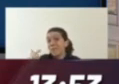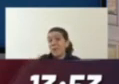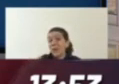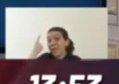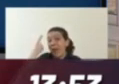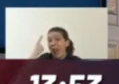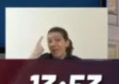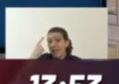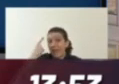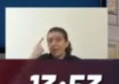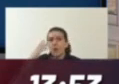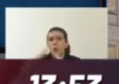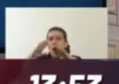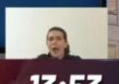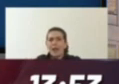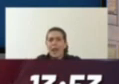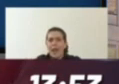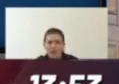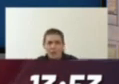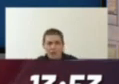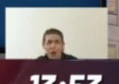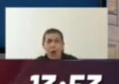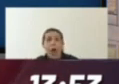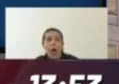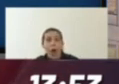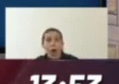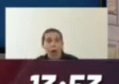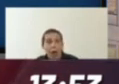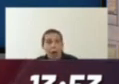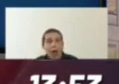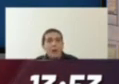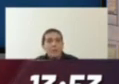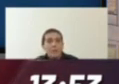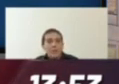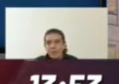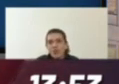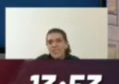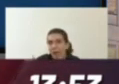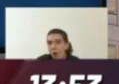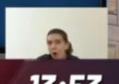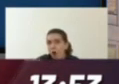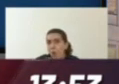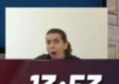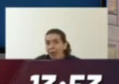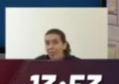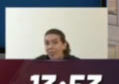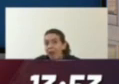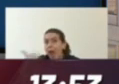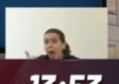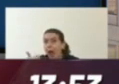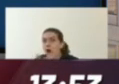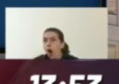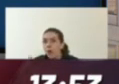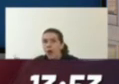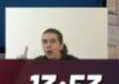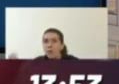porque aprovechamos ese tiempo en dotar a todos los lugares del